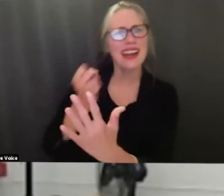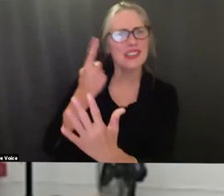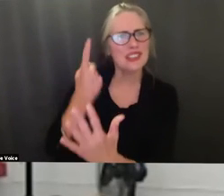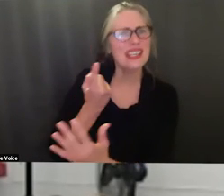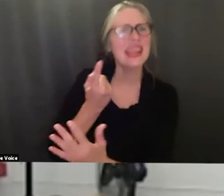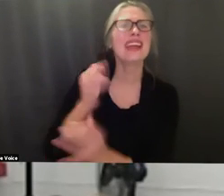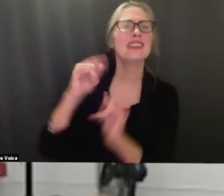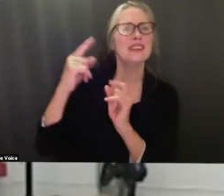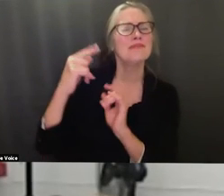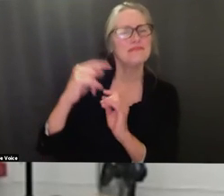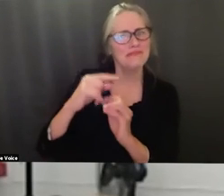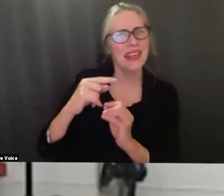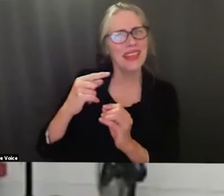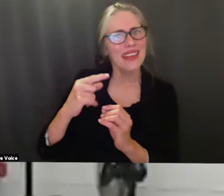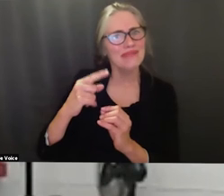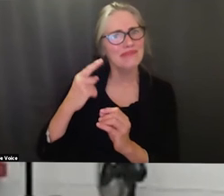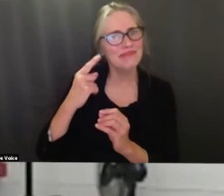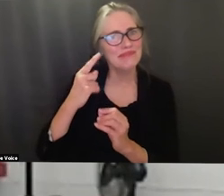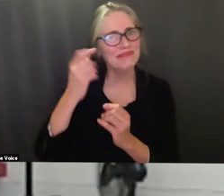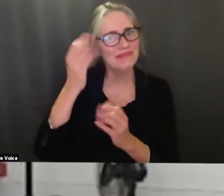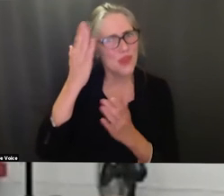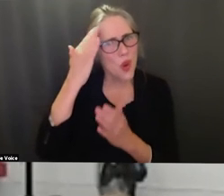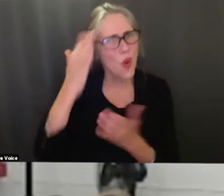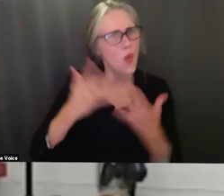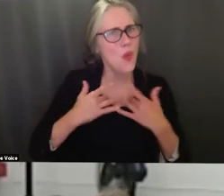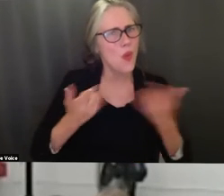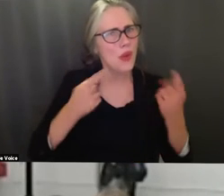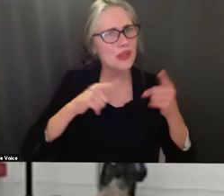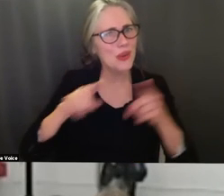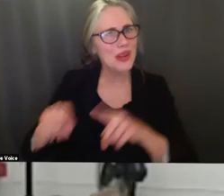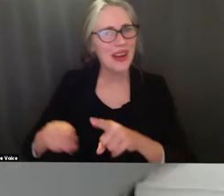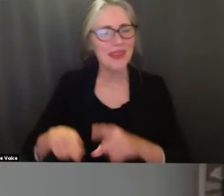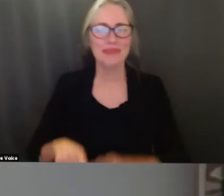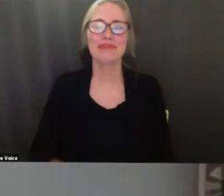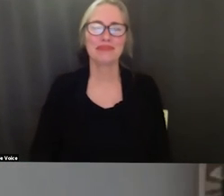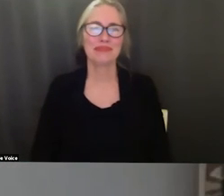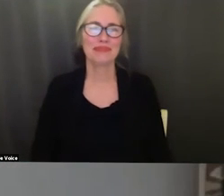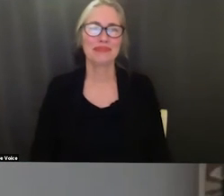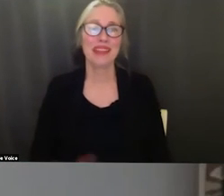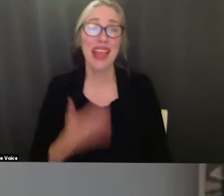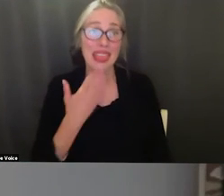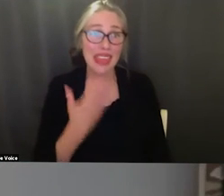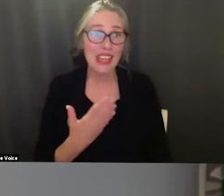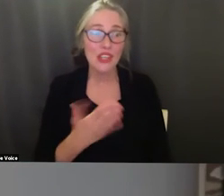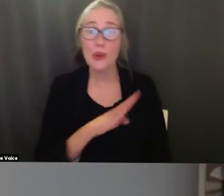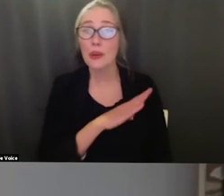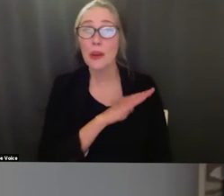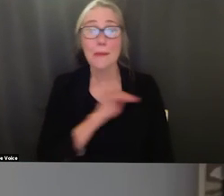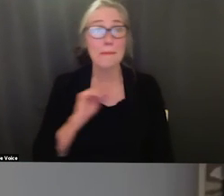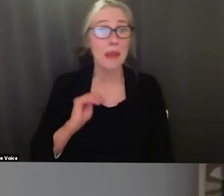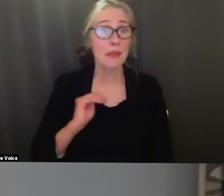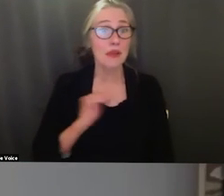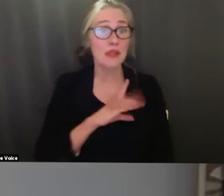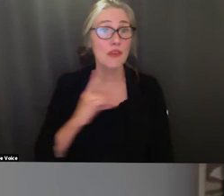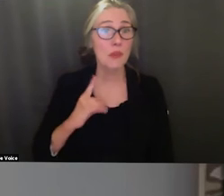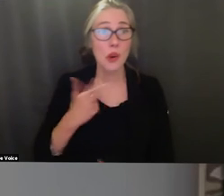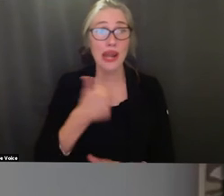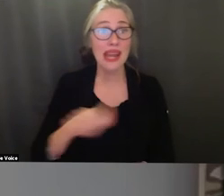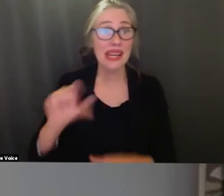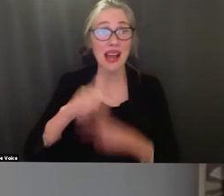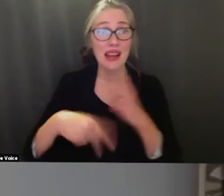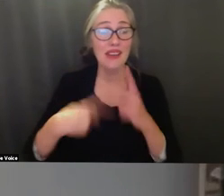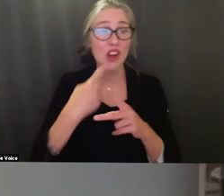bien. Muchísimas gracias. Sí. Miembros del consejo, ¿hay alguien que tenga alguna pregunta o comentario? Sí, señora